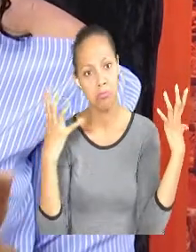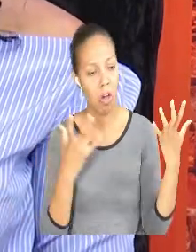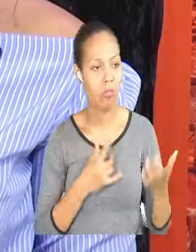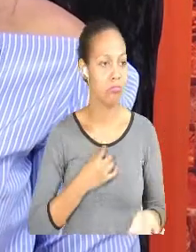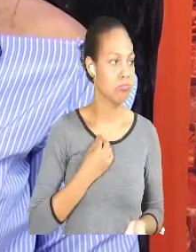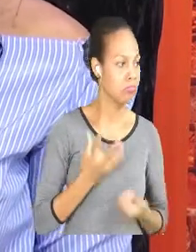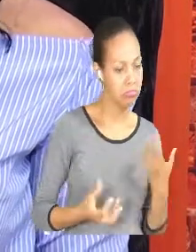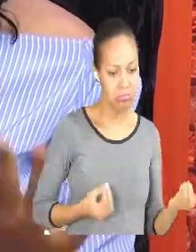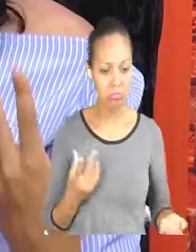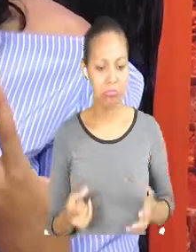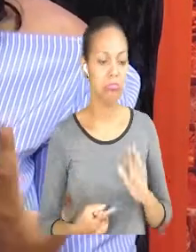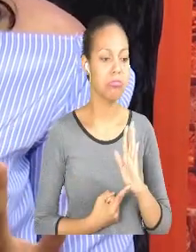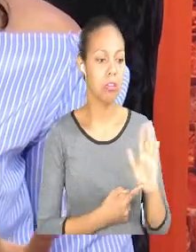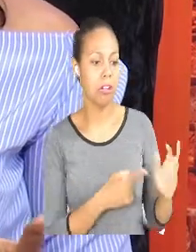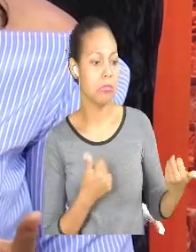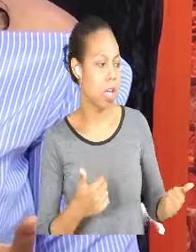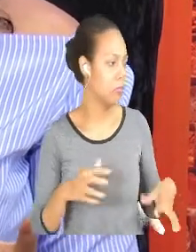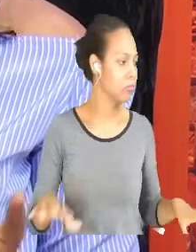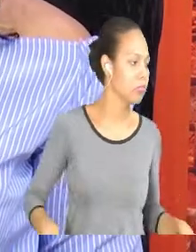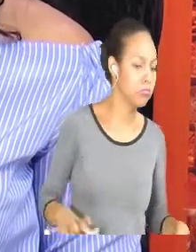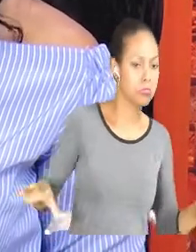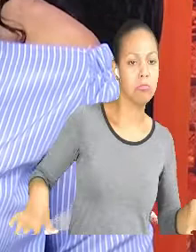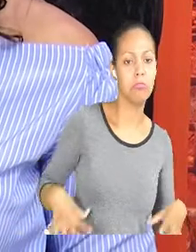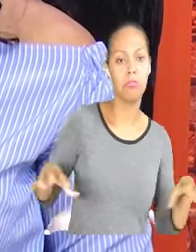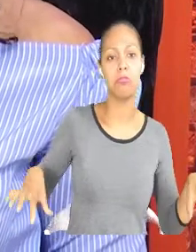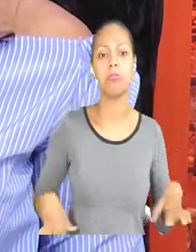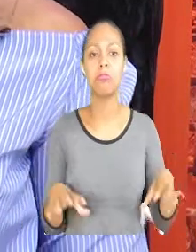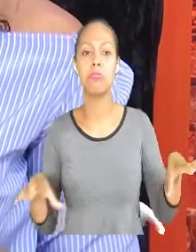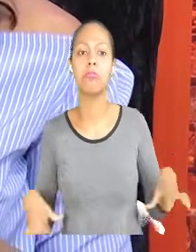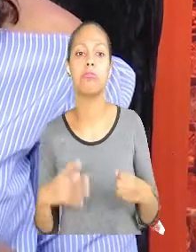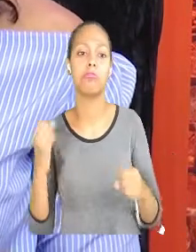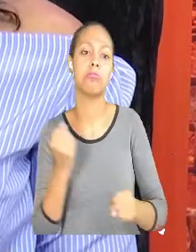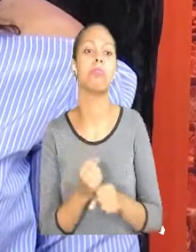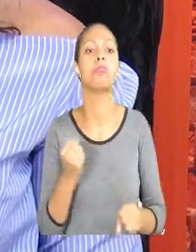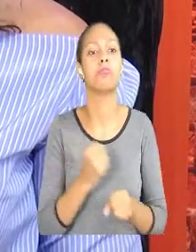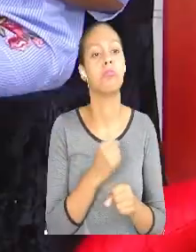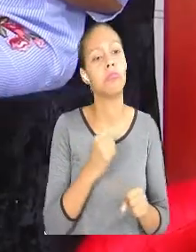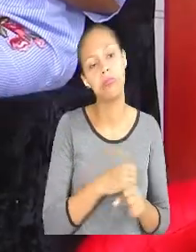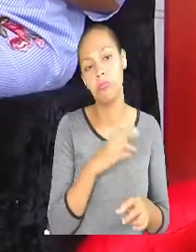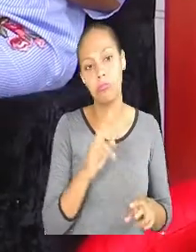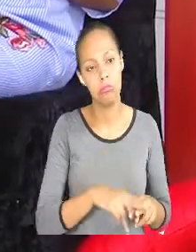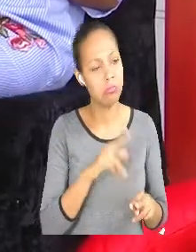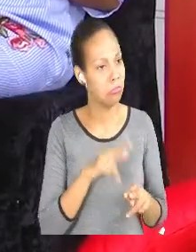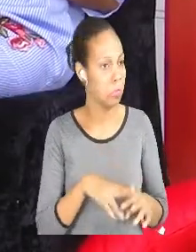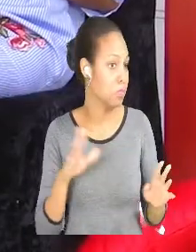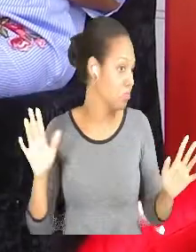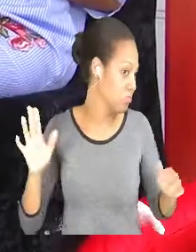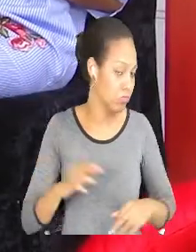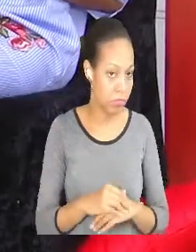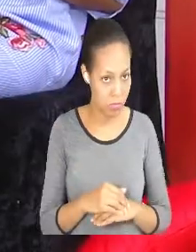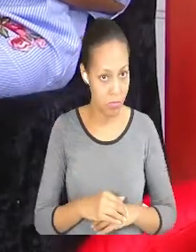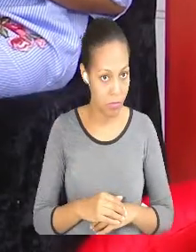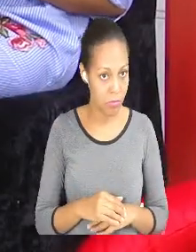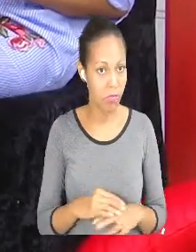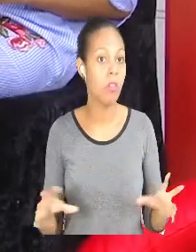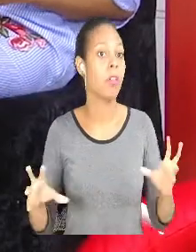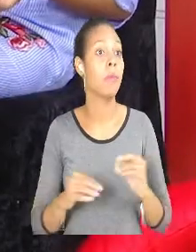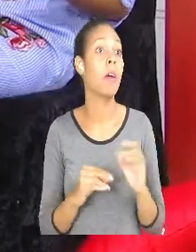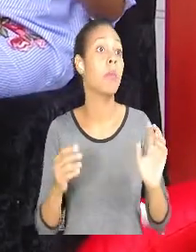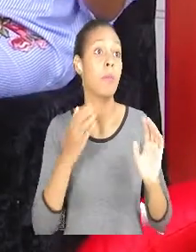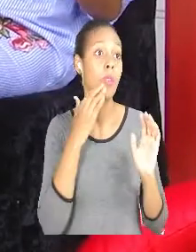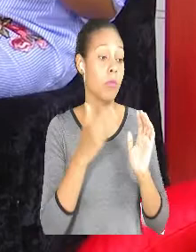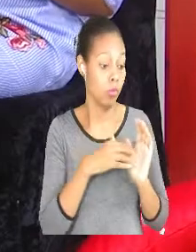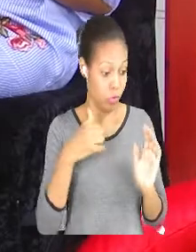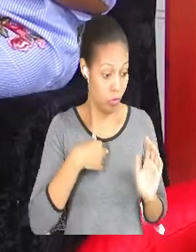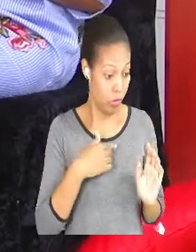poder actuar bien en nuestro trabajo porque estamos comprendiendo cuáles son las necesidades. Eso por ese lado. Y porque pues ser asertivo también es una actitud, o